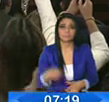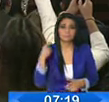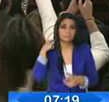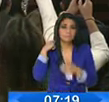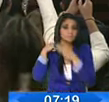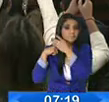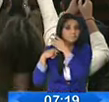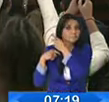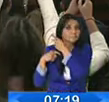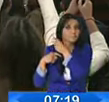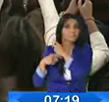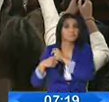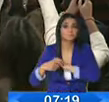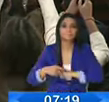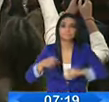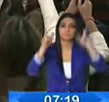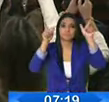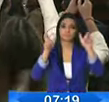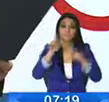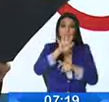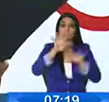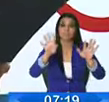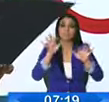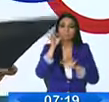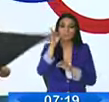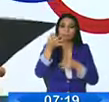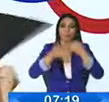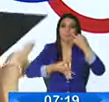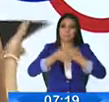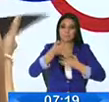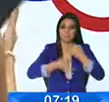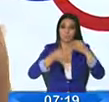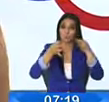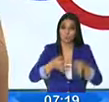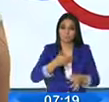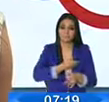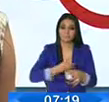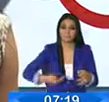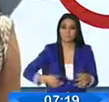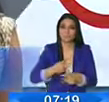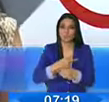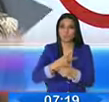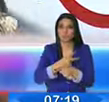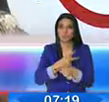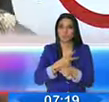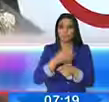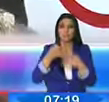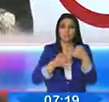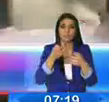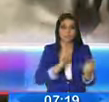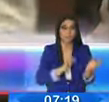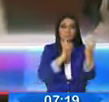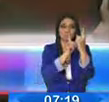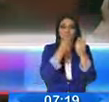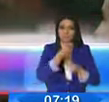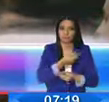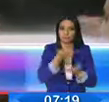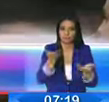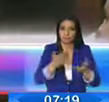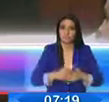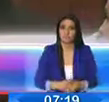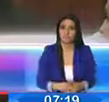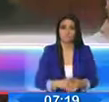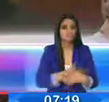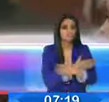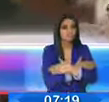y la incorporación de 59 futuros jueces en donde gustavo ya al presidente del consejo de la judicatura se pronunció a la vez que alababa el